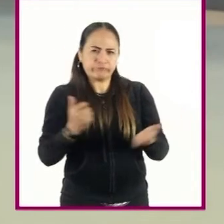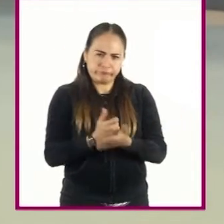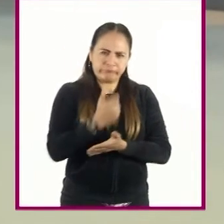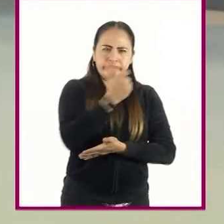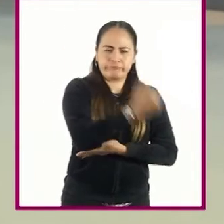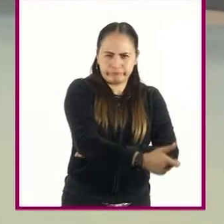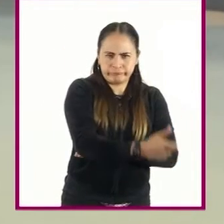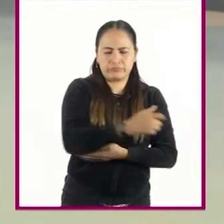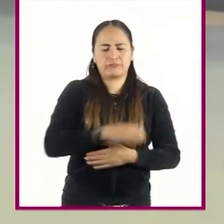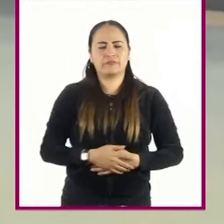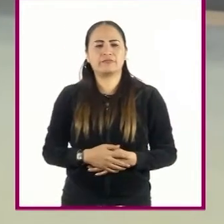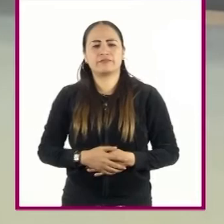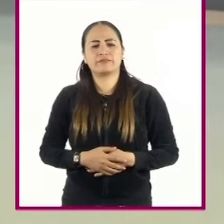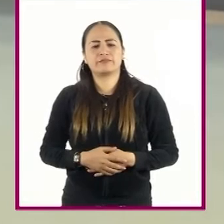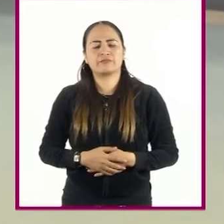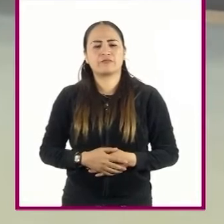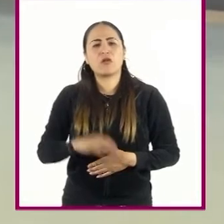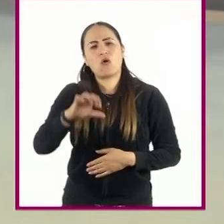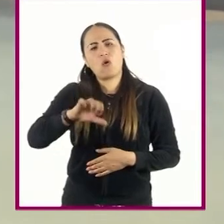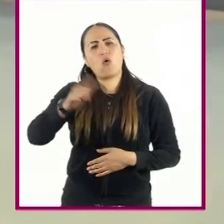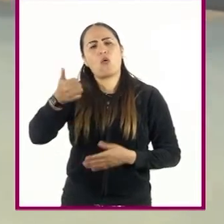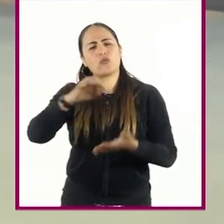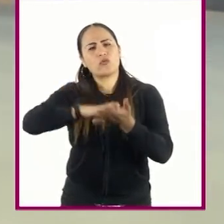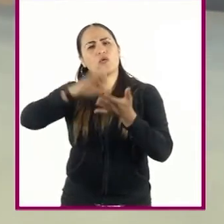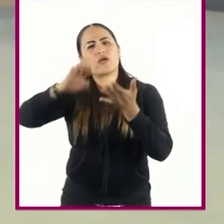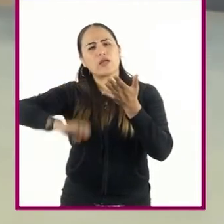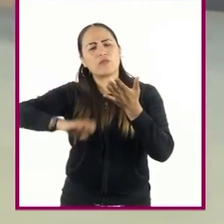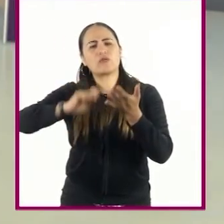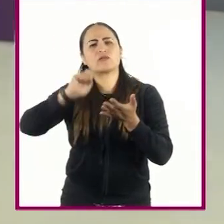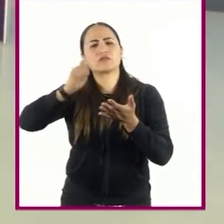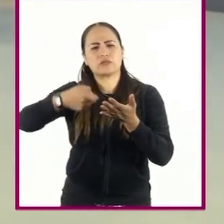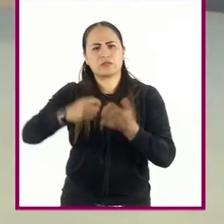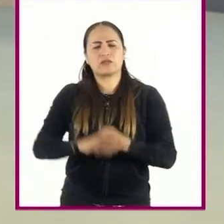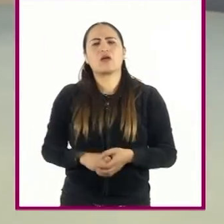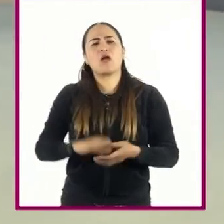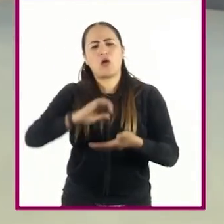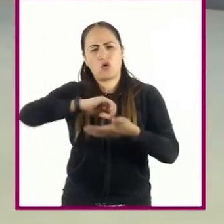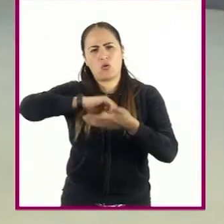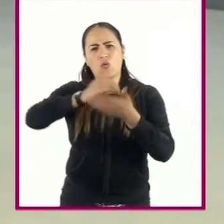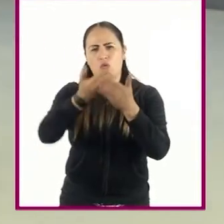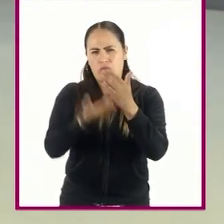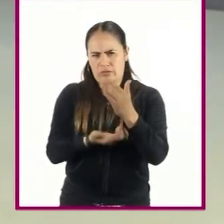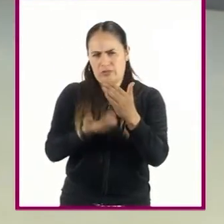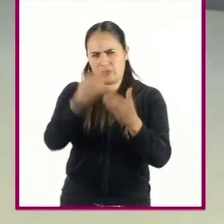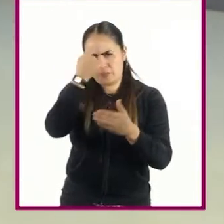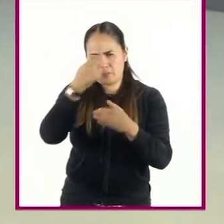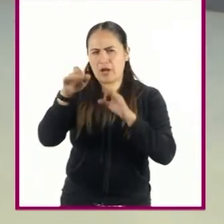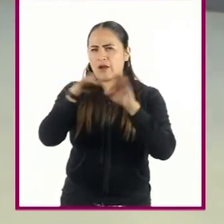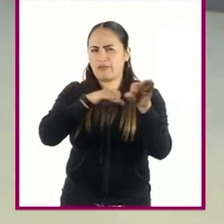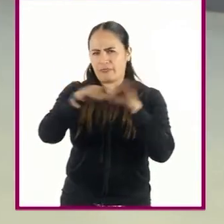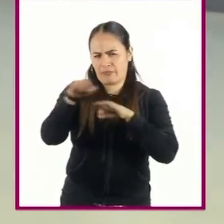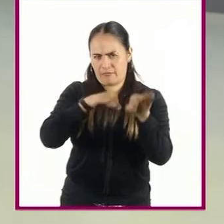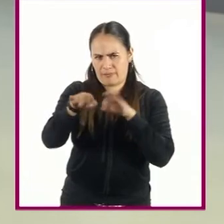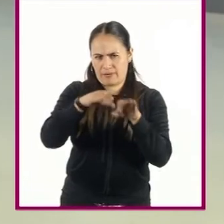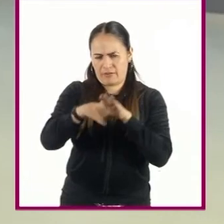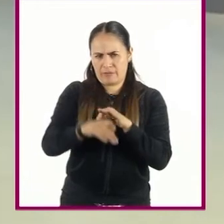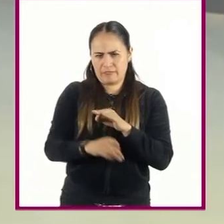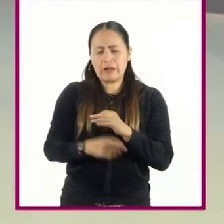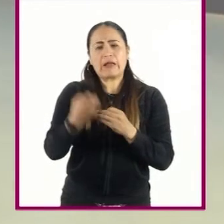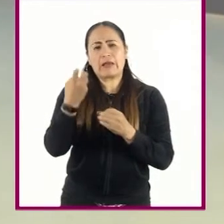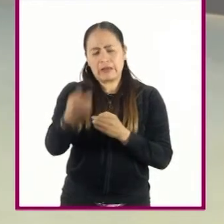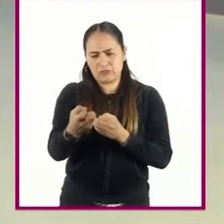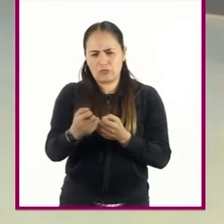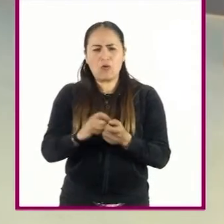Otros ejemplos de justicia referente a la igualdad son los contratos de trabajo, en los cuales el pago debe ser